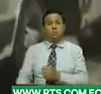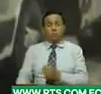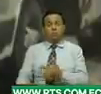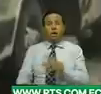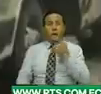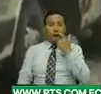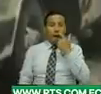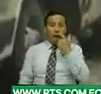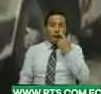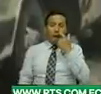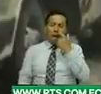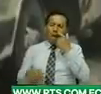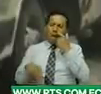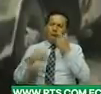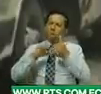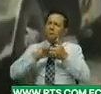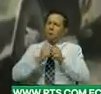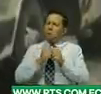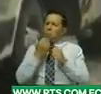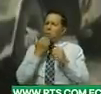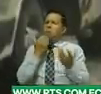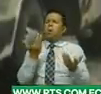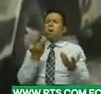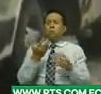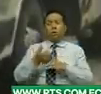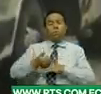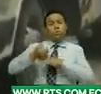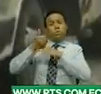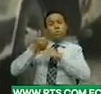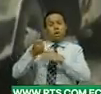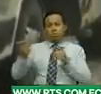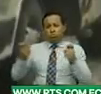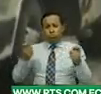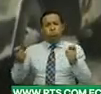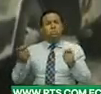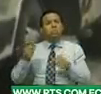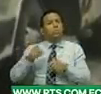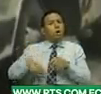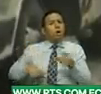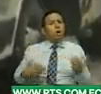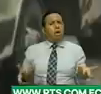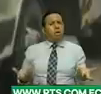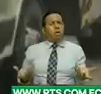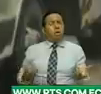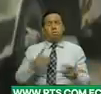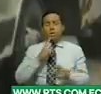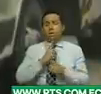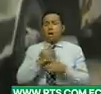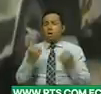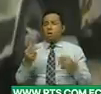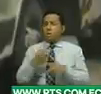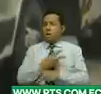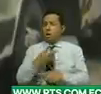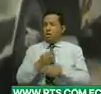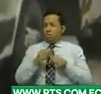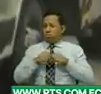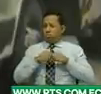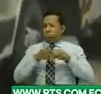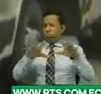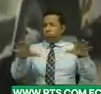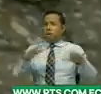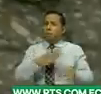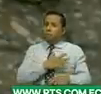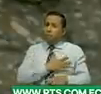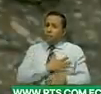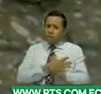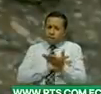situación se nos ha salido de las manos a las autoridades. La delincuencia está fatal. Lastimosamente da mucha pena por todo esto que ha